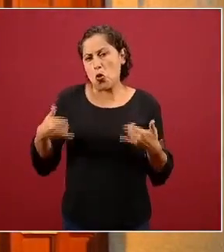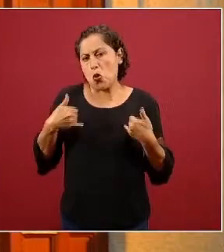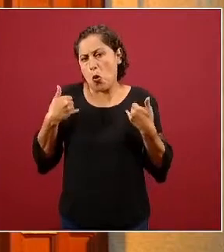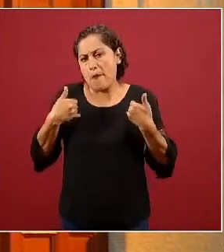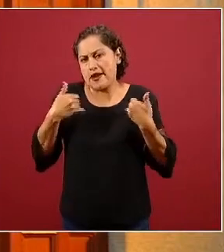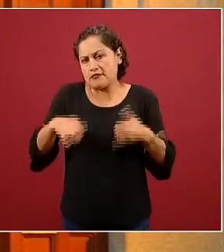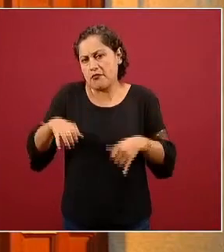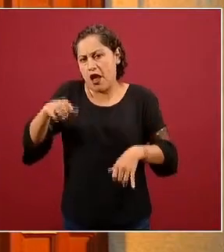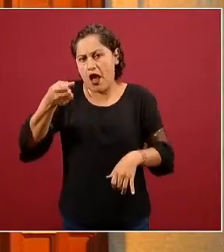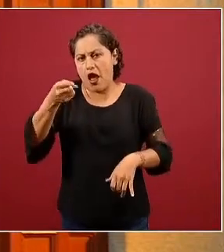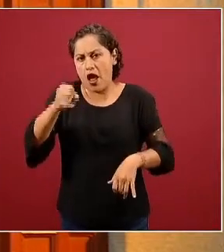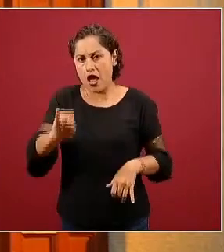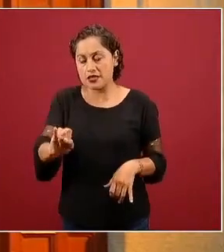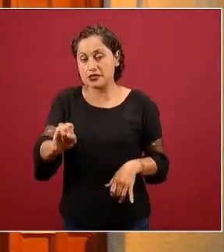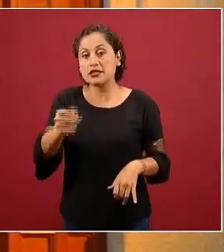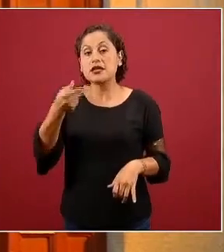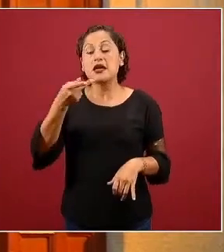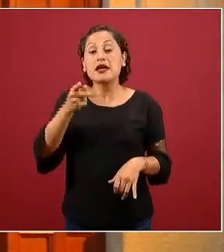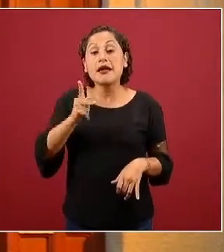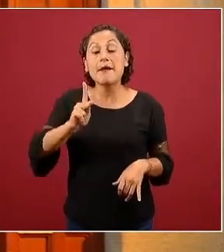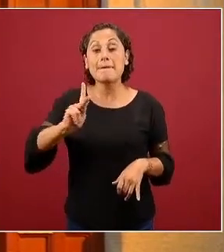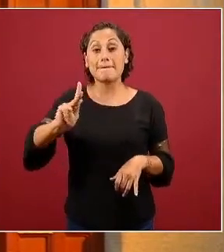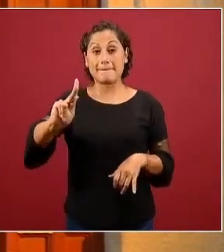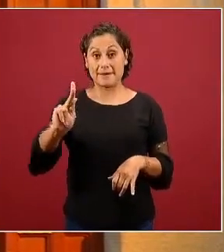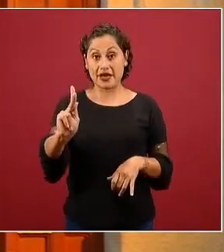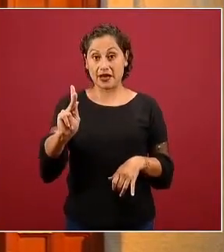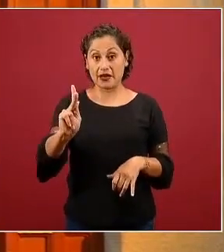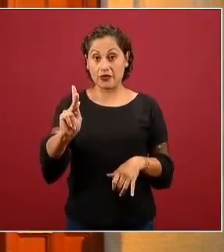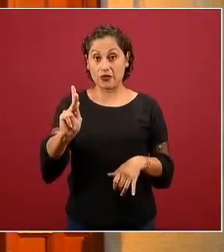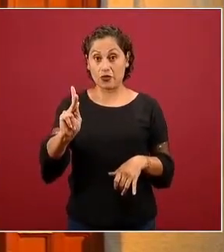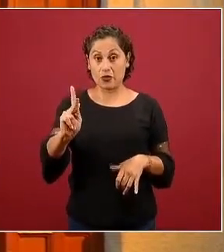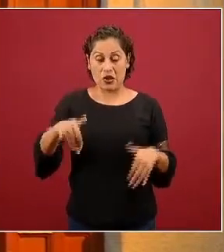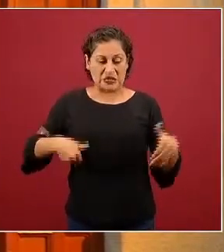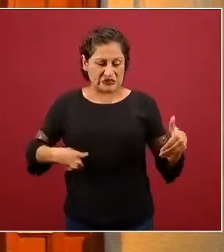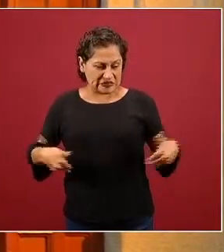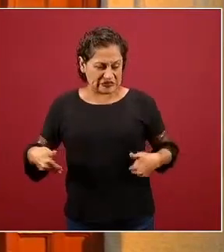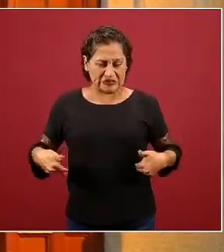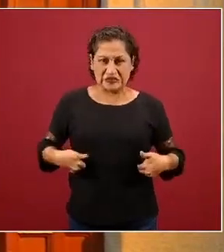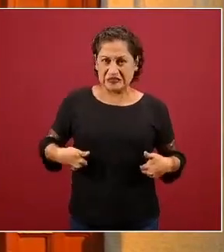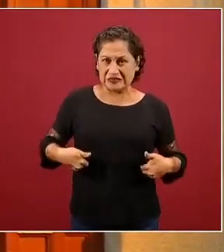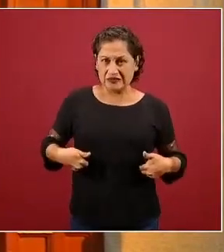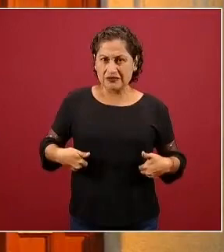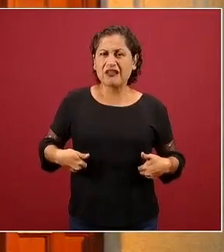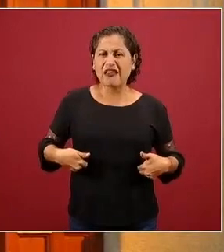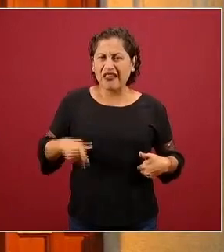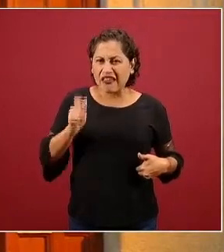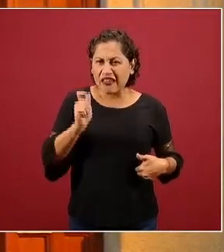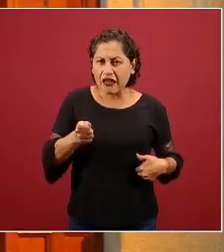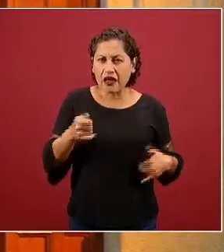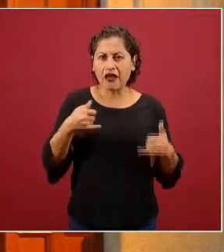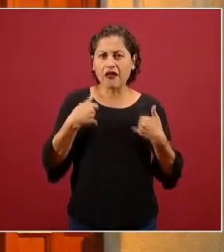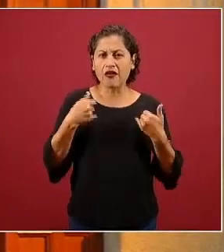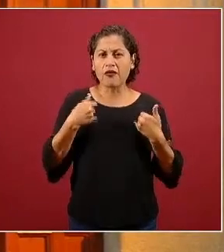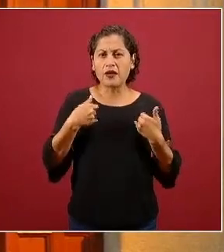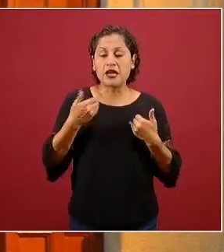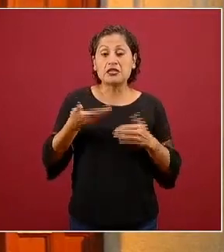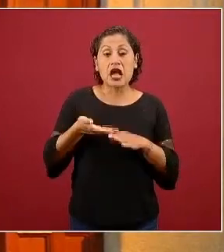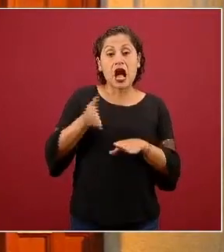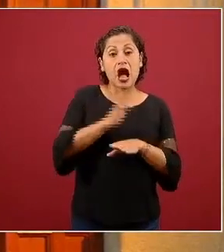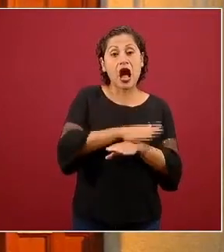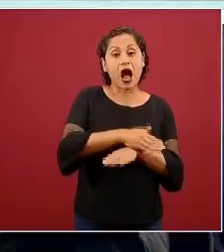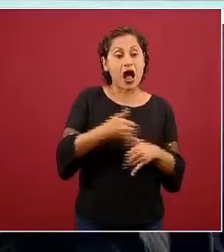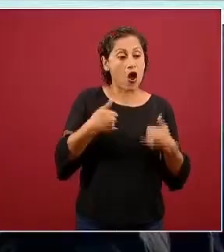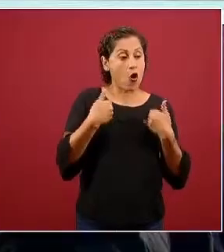o irritabilidad, los adolescentes pierden el interés por las cosas que normalmente les